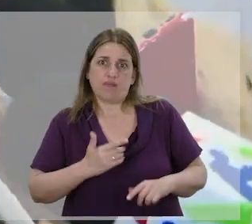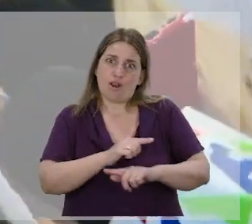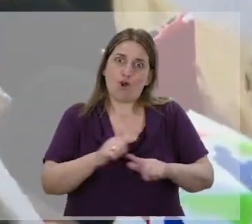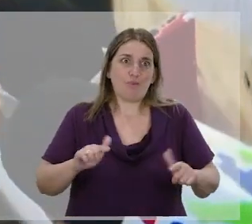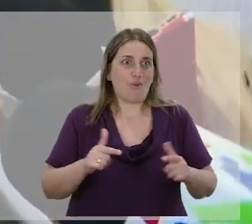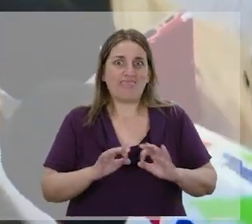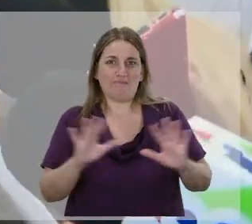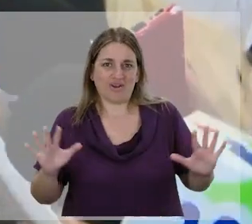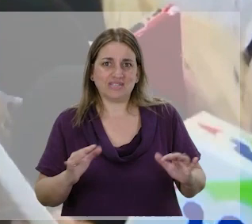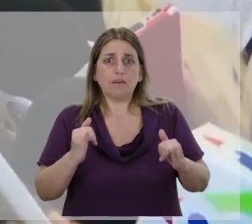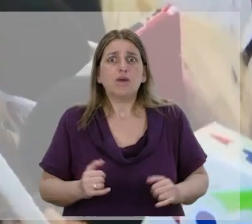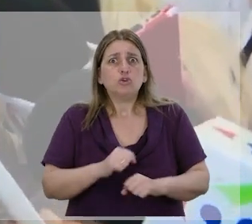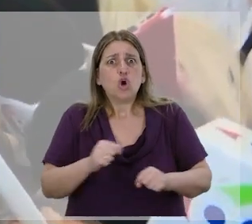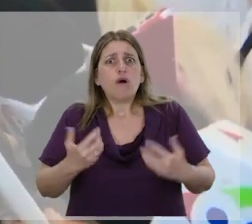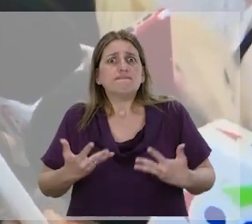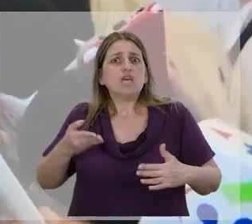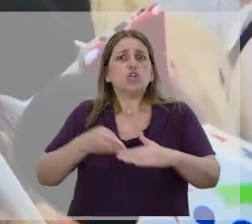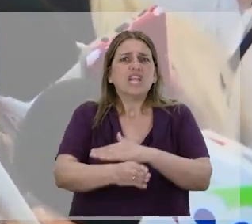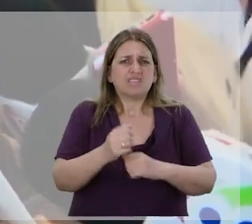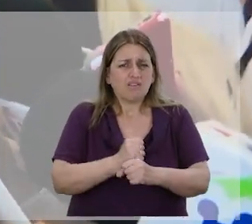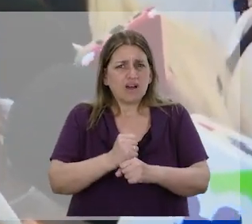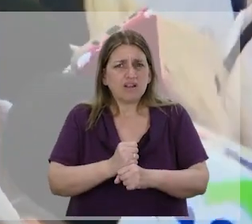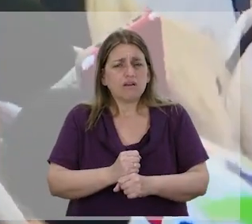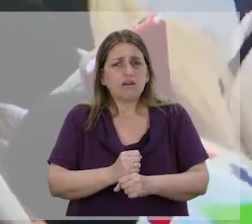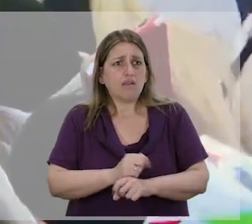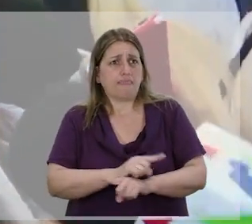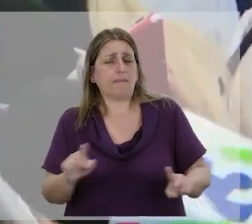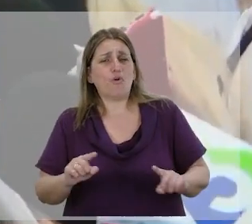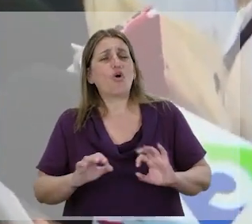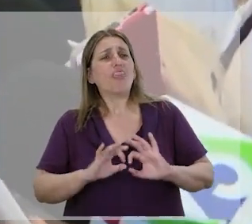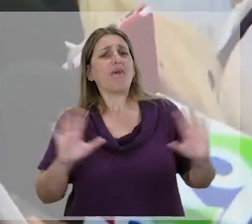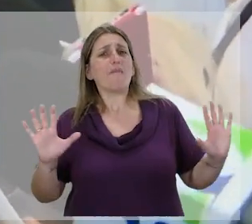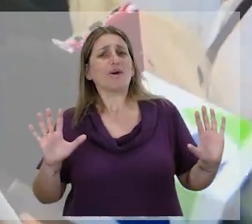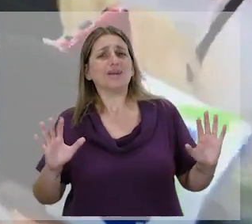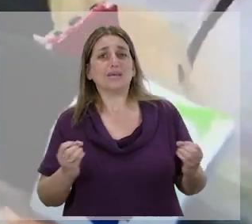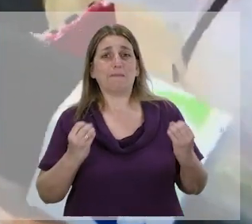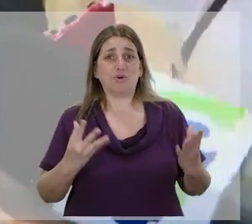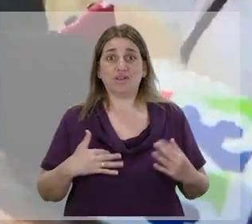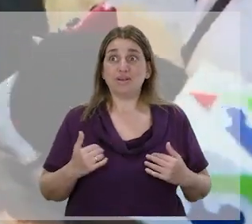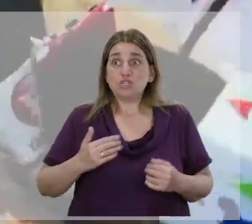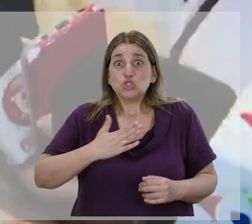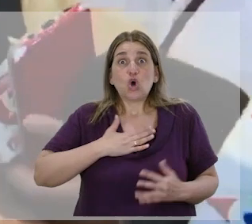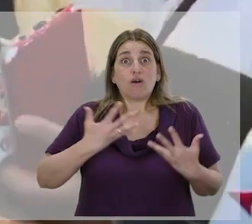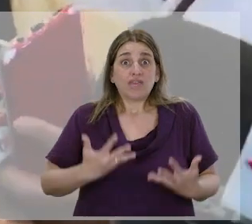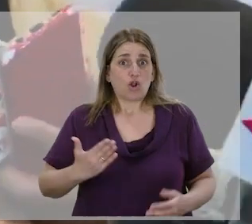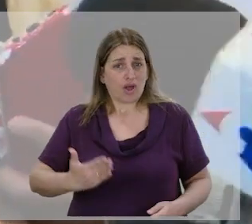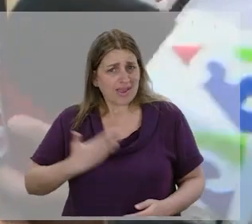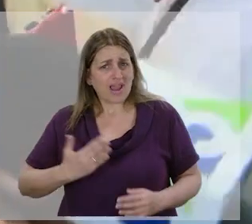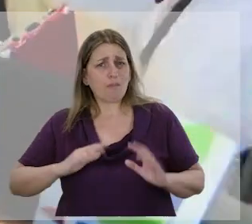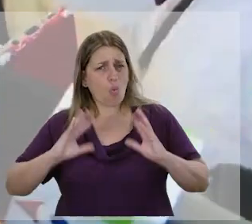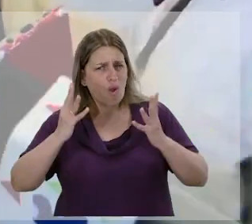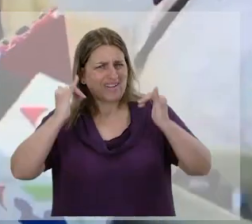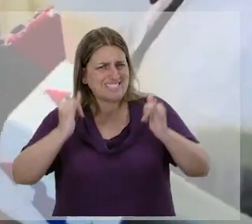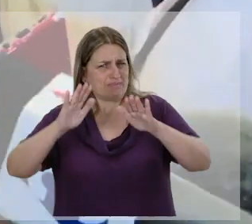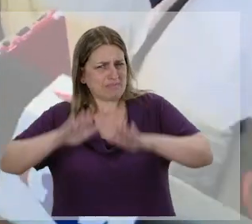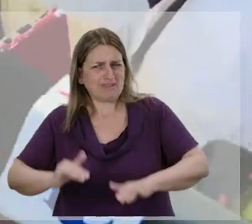día que no se pueda protestar es el día que la democracia no es plena. Ahora, el día que yo no pueda entrar a trabajar, ese día tampoco la democracia es plena,